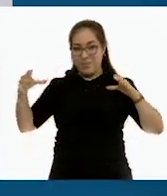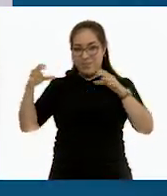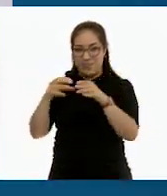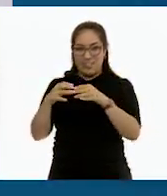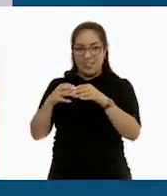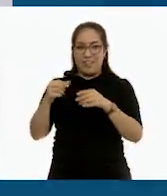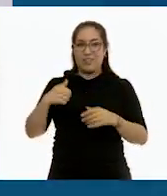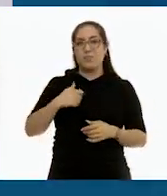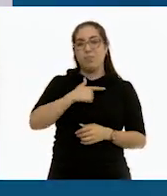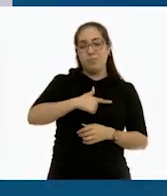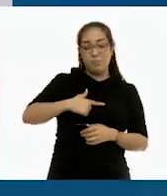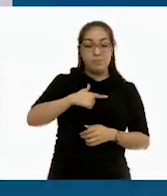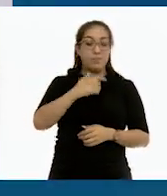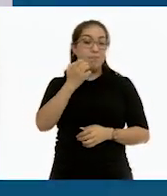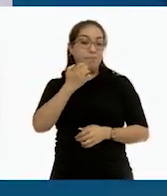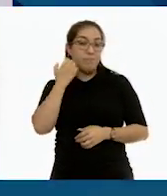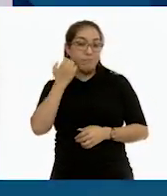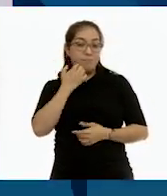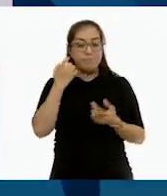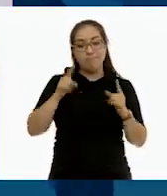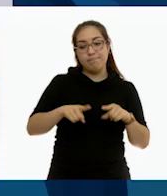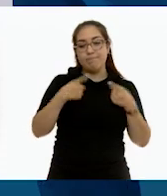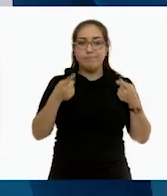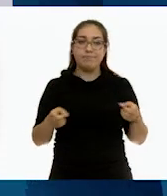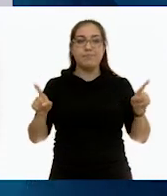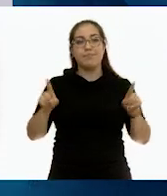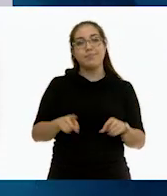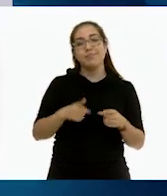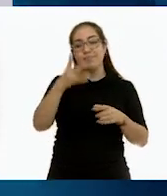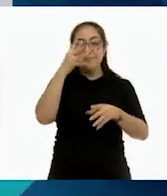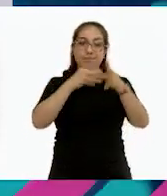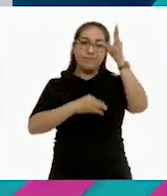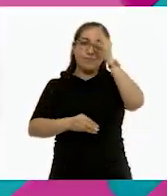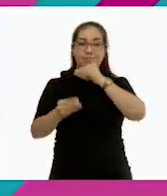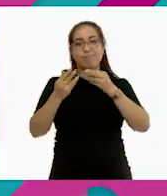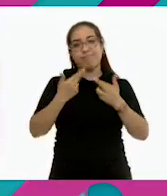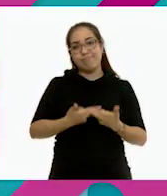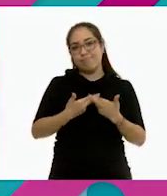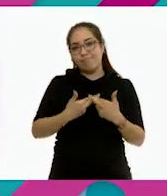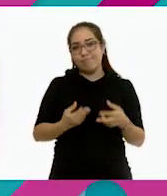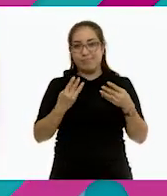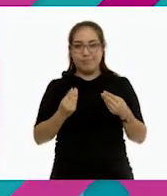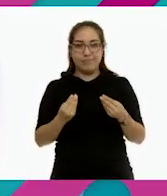Me gusta la escuela y mi familia. Aprendo mucho.